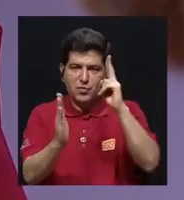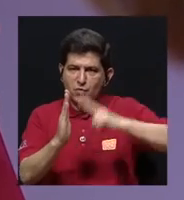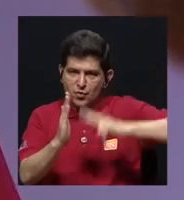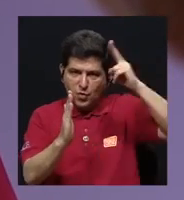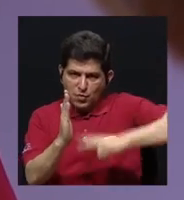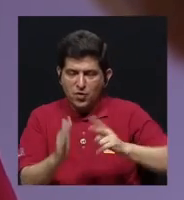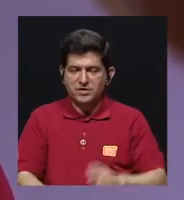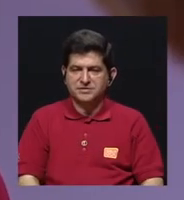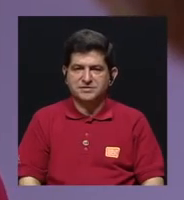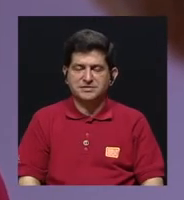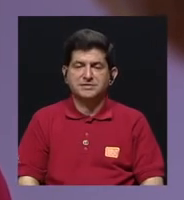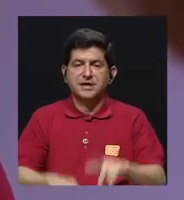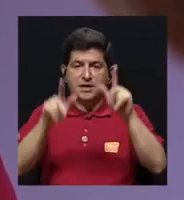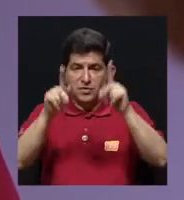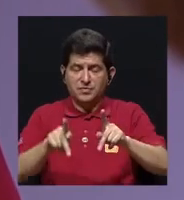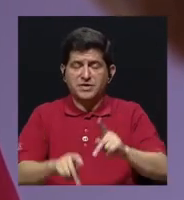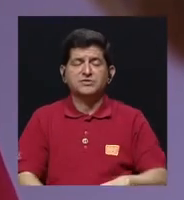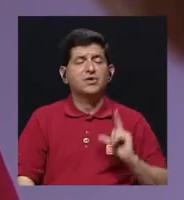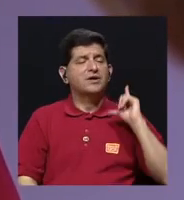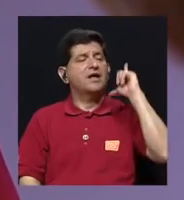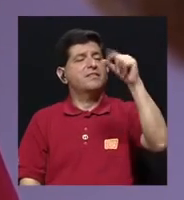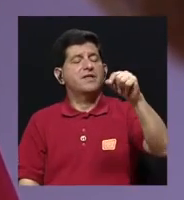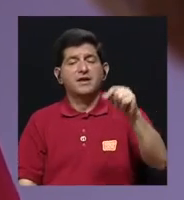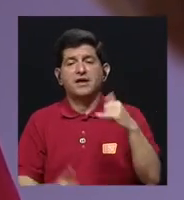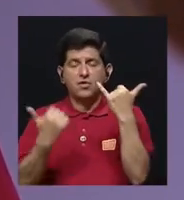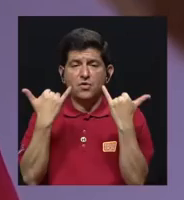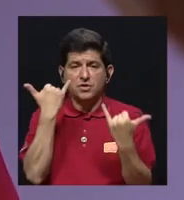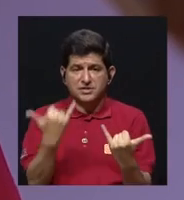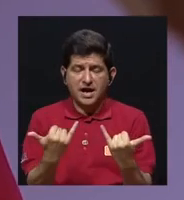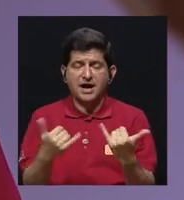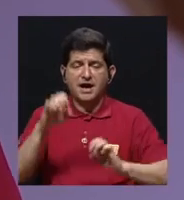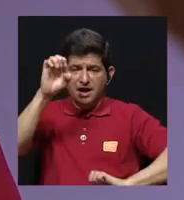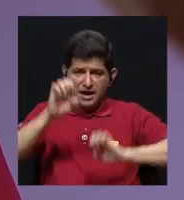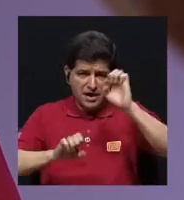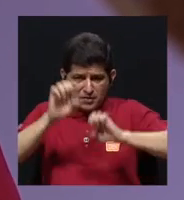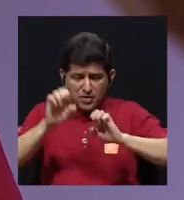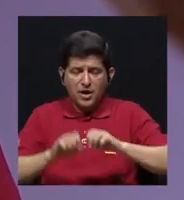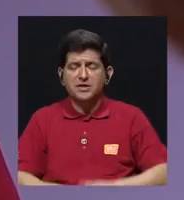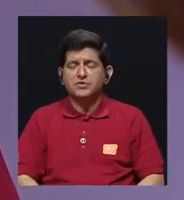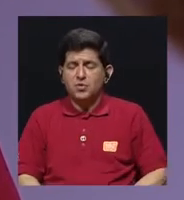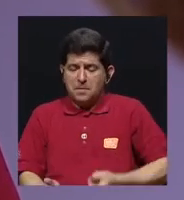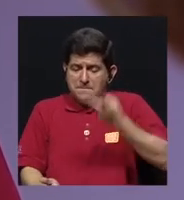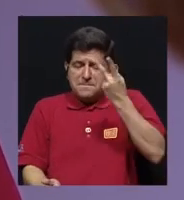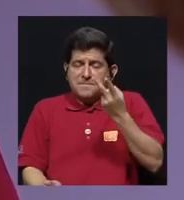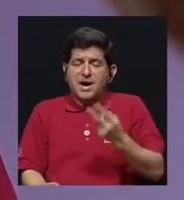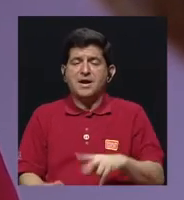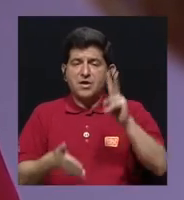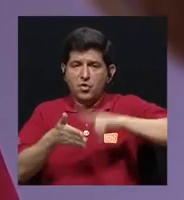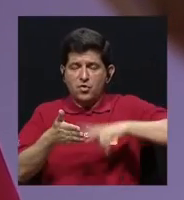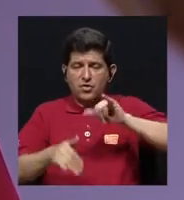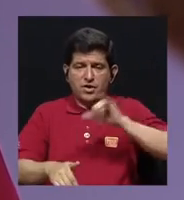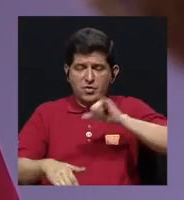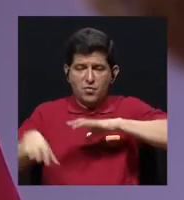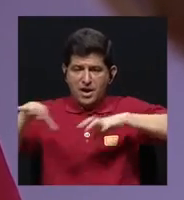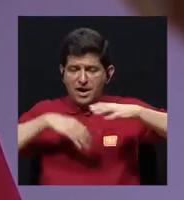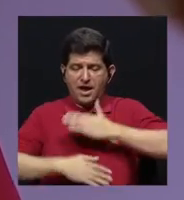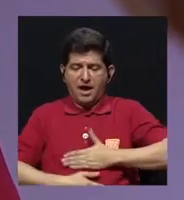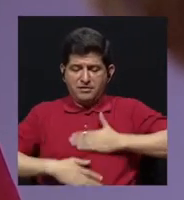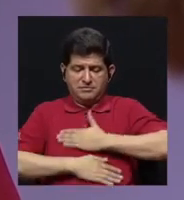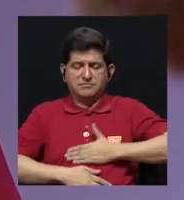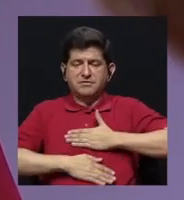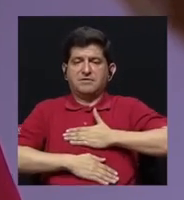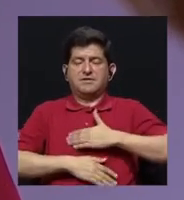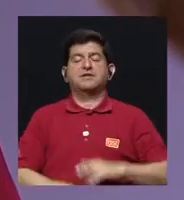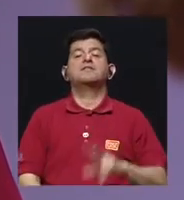de zonas rurales y que lleguen a valorar la lectura como una actividad también recreativa. Sí.